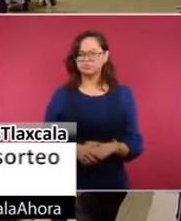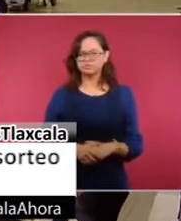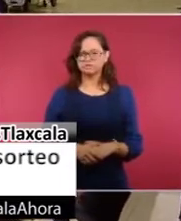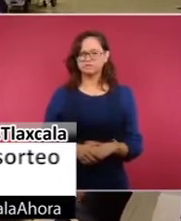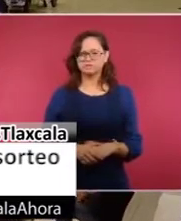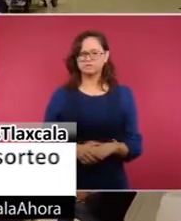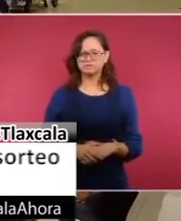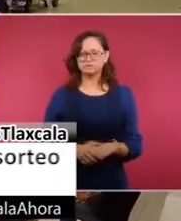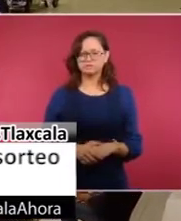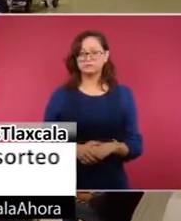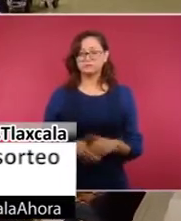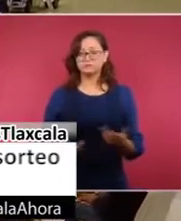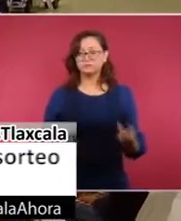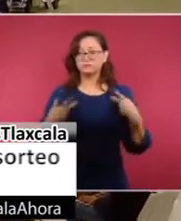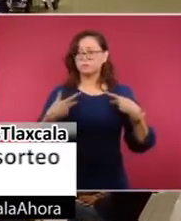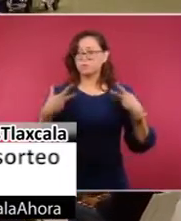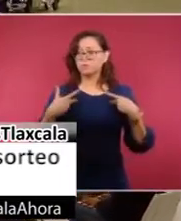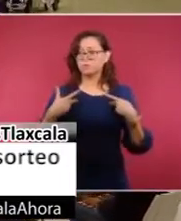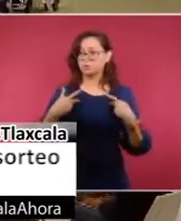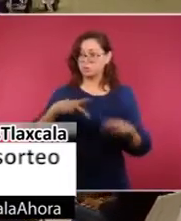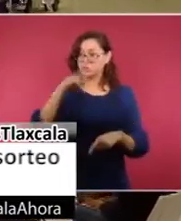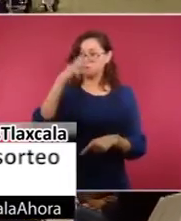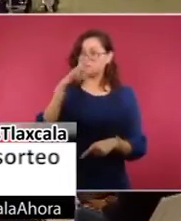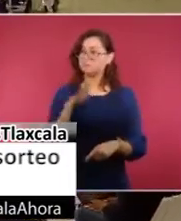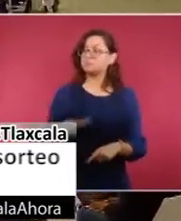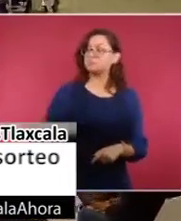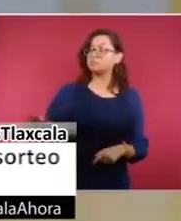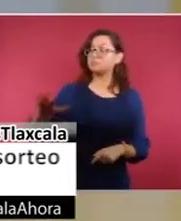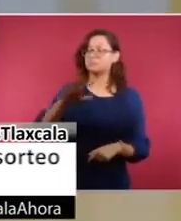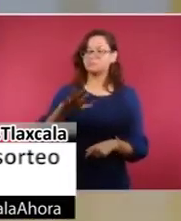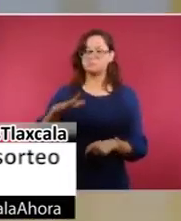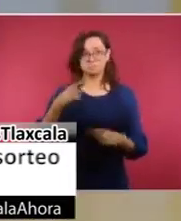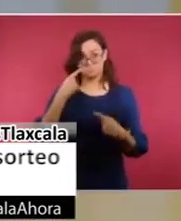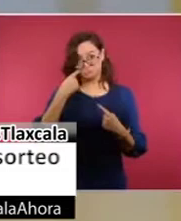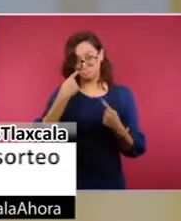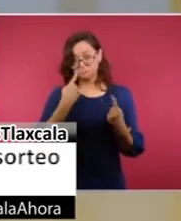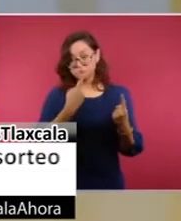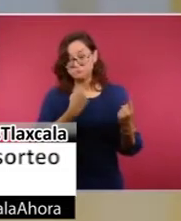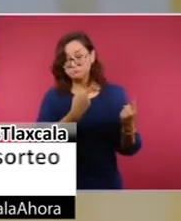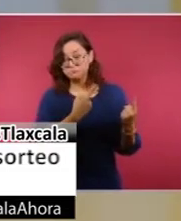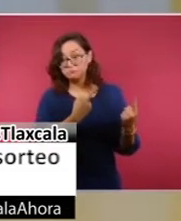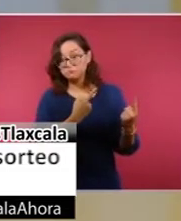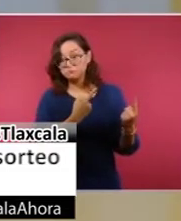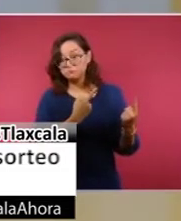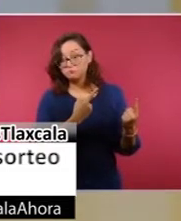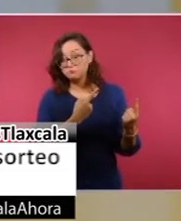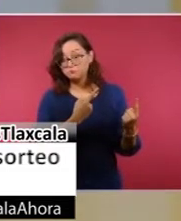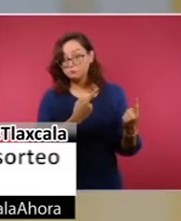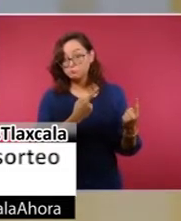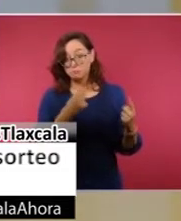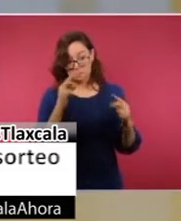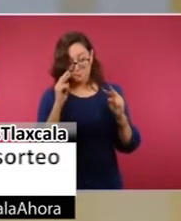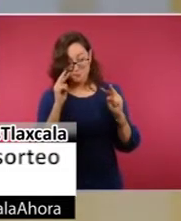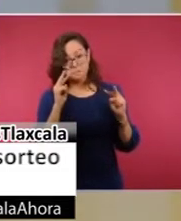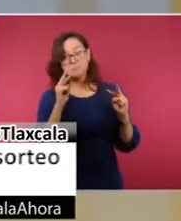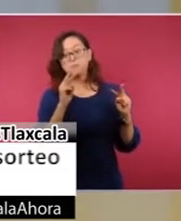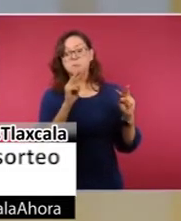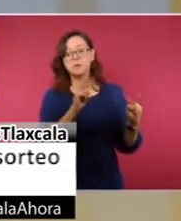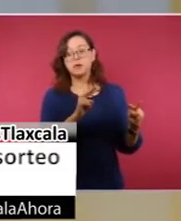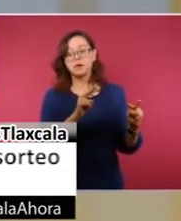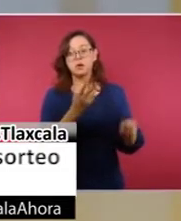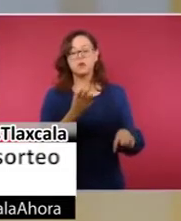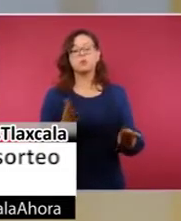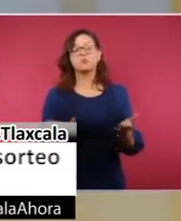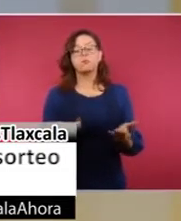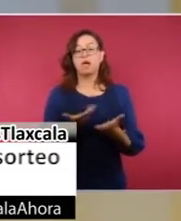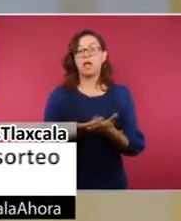pasadas y donde informó que el avión TP-01 José María Morelos y Pavón es un ejemplo de los excesos que se cometieron. López Obrador señaló